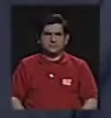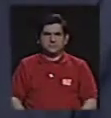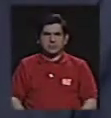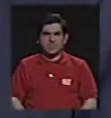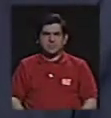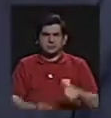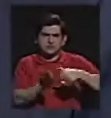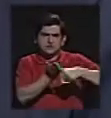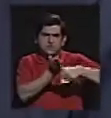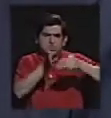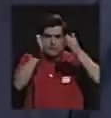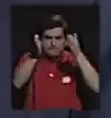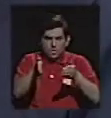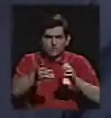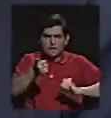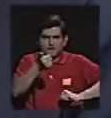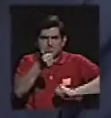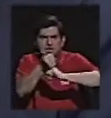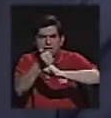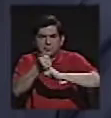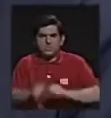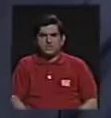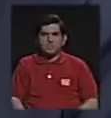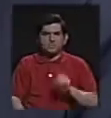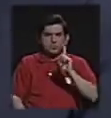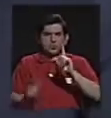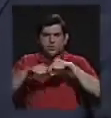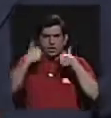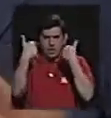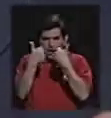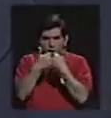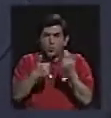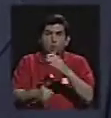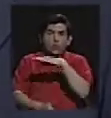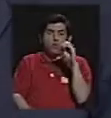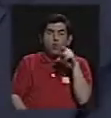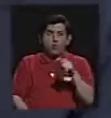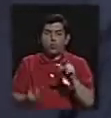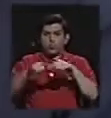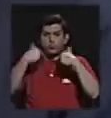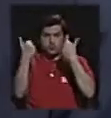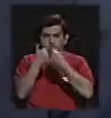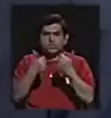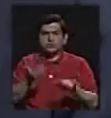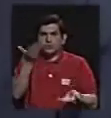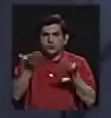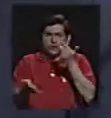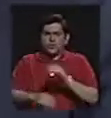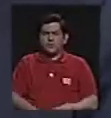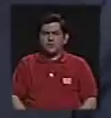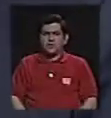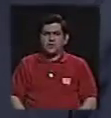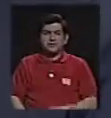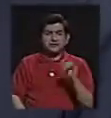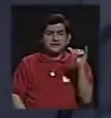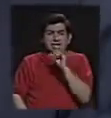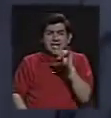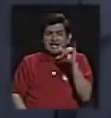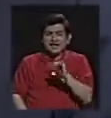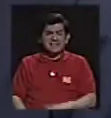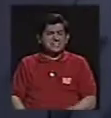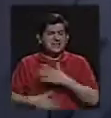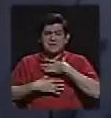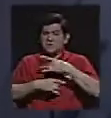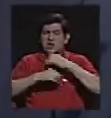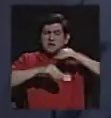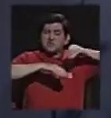los electores a apoyar una coalición, o si esta coalición se contagiaría del mismo